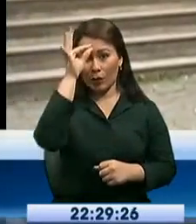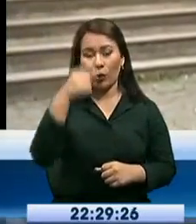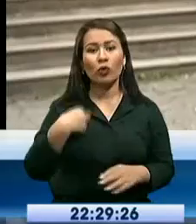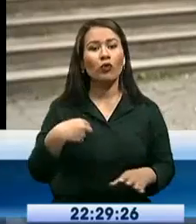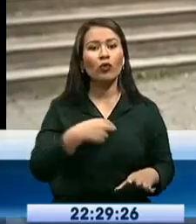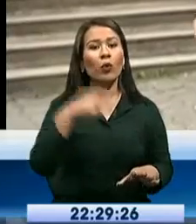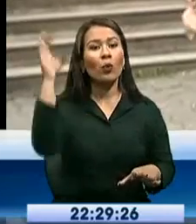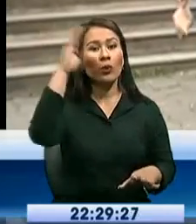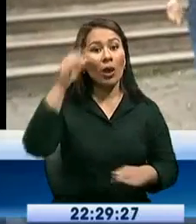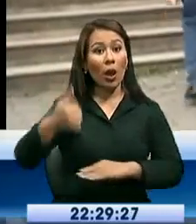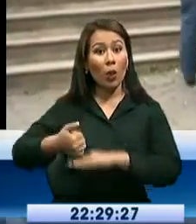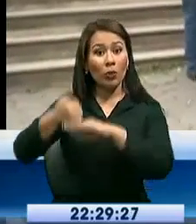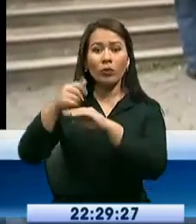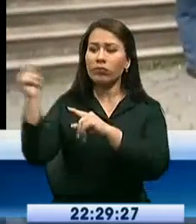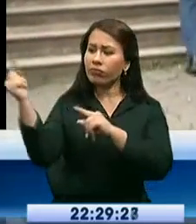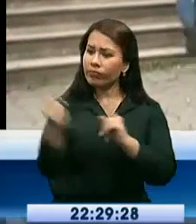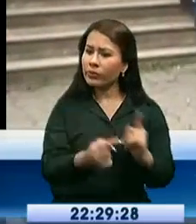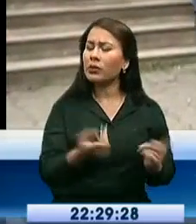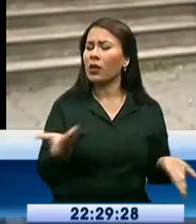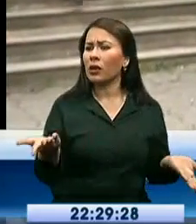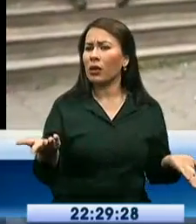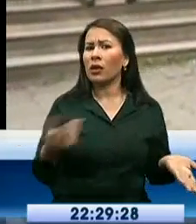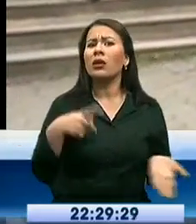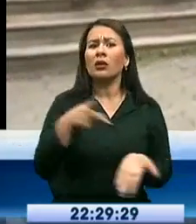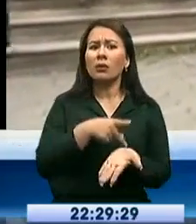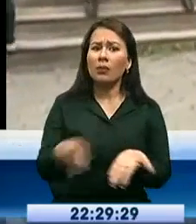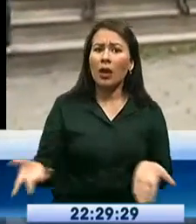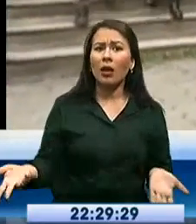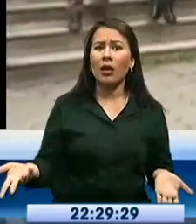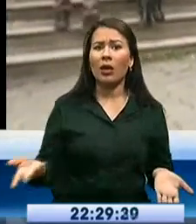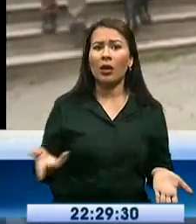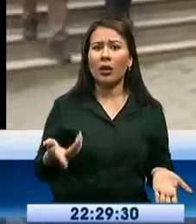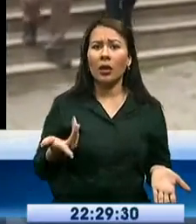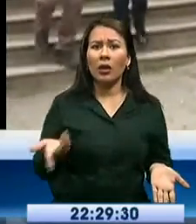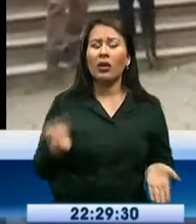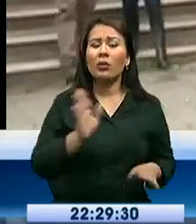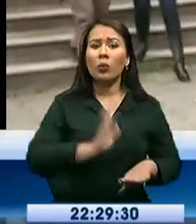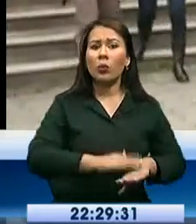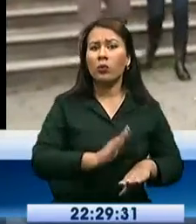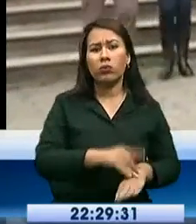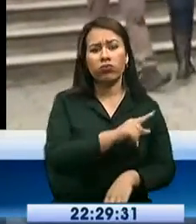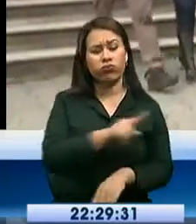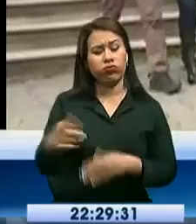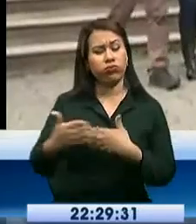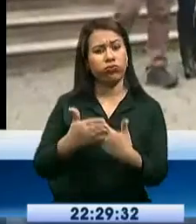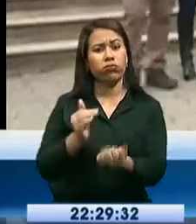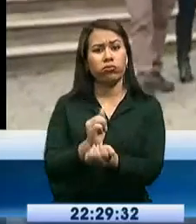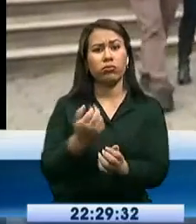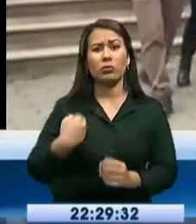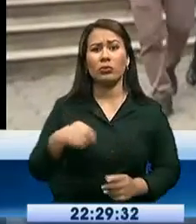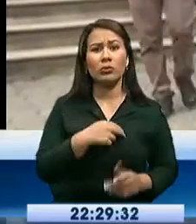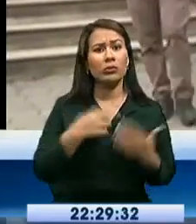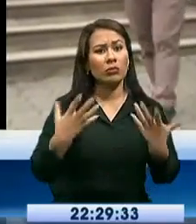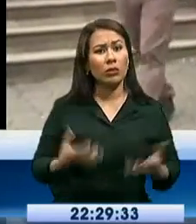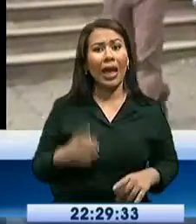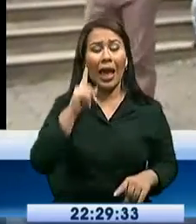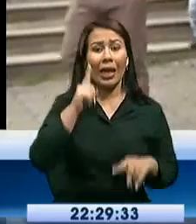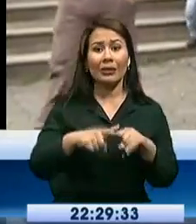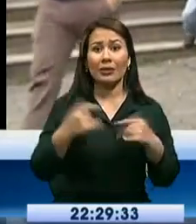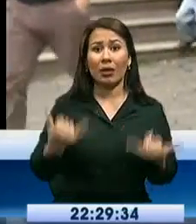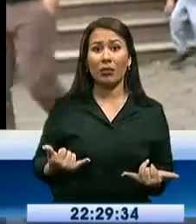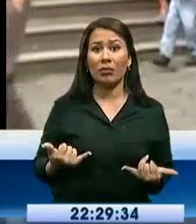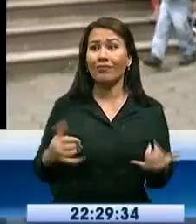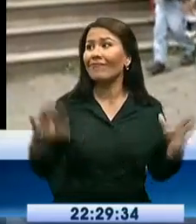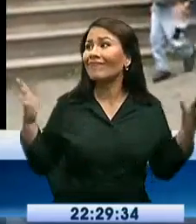a que alguien se haga responsable a los culpables directos e indirectos. Porque en realidad hasta el momento